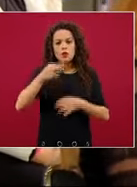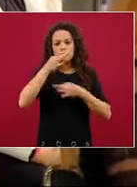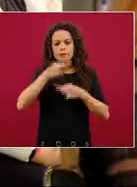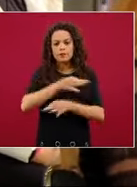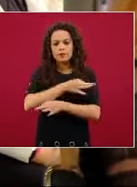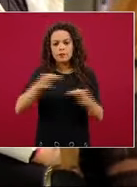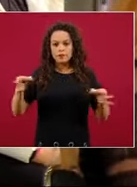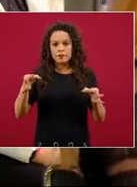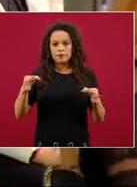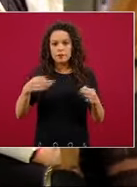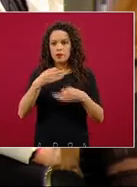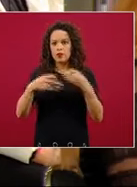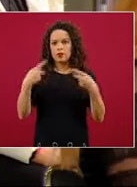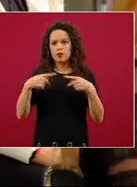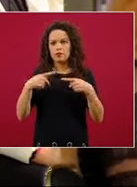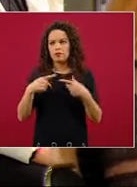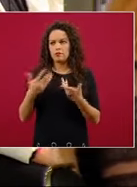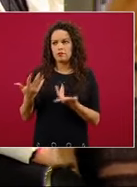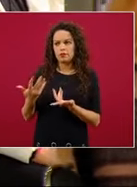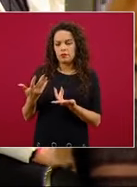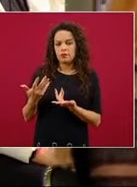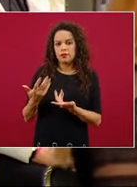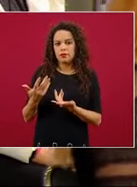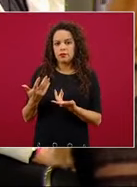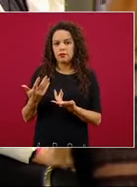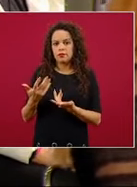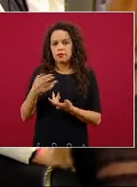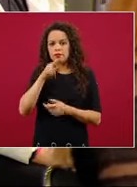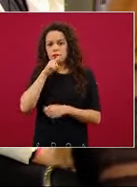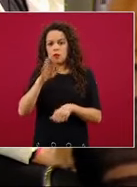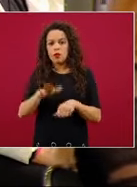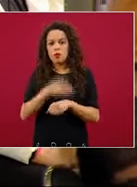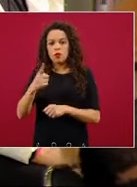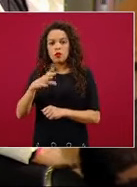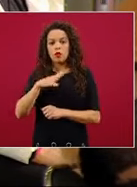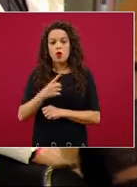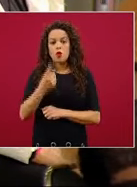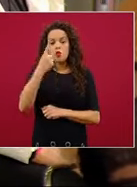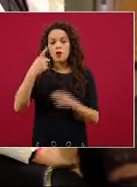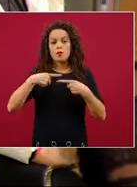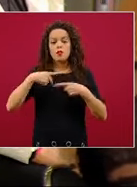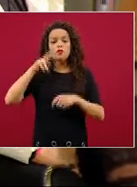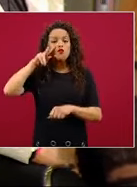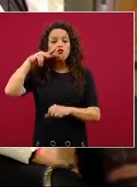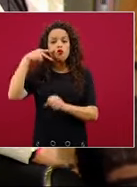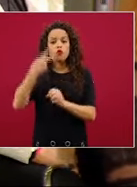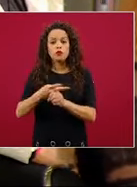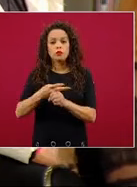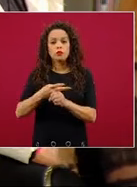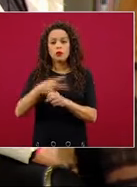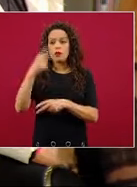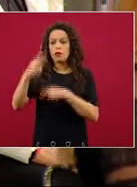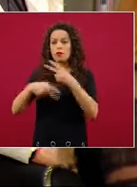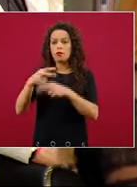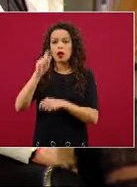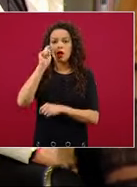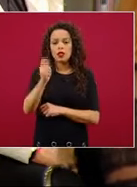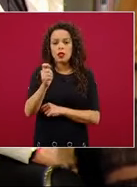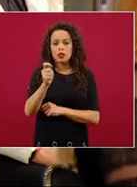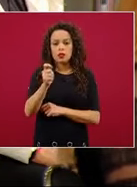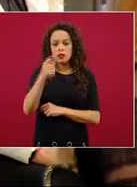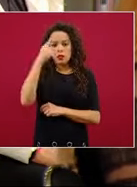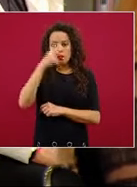causado mucha inquietud sobre la muerte de un voluntario que recibió un placebo en